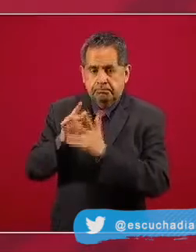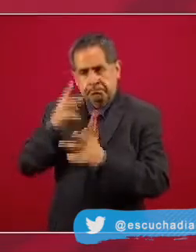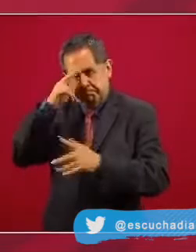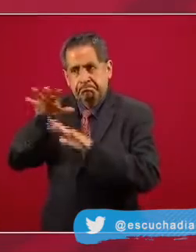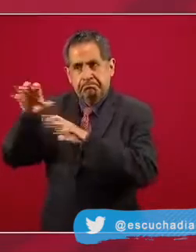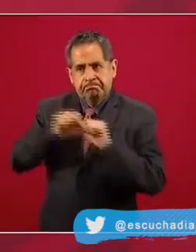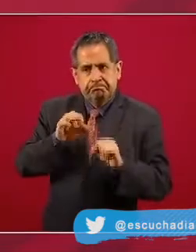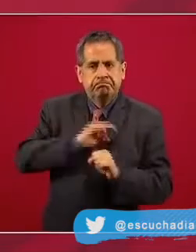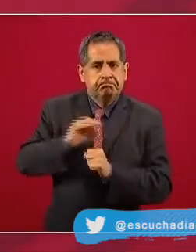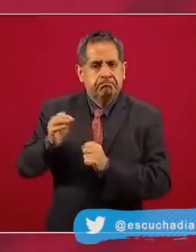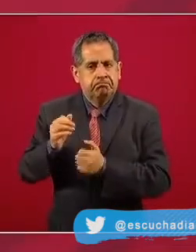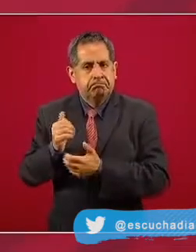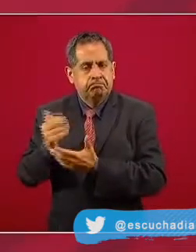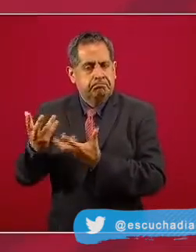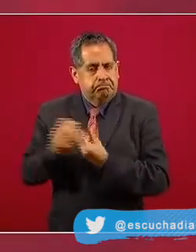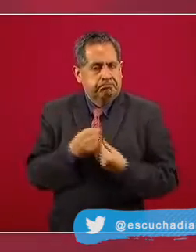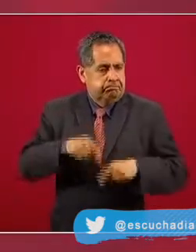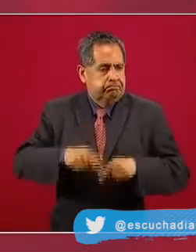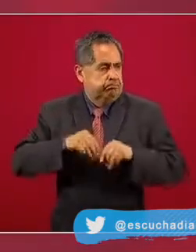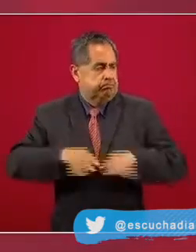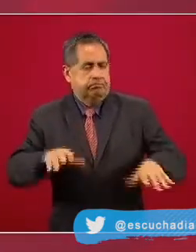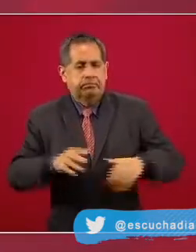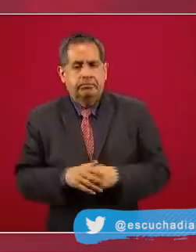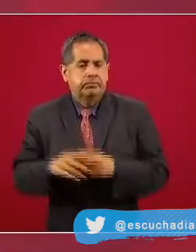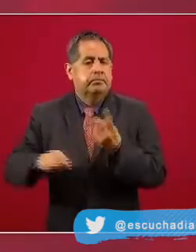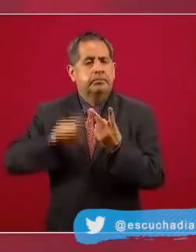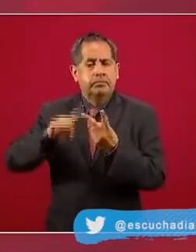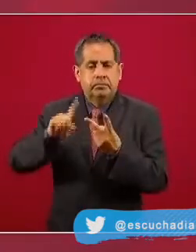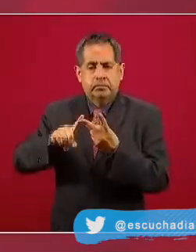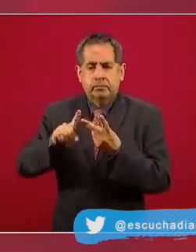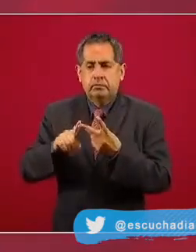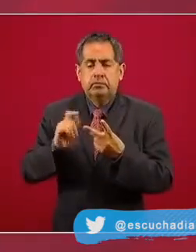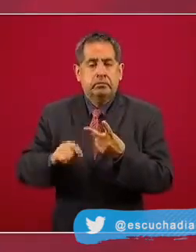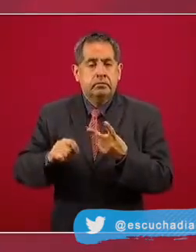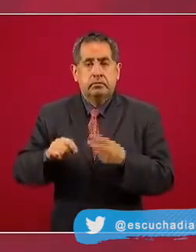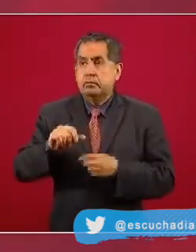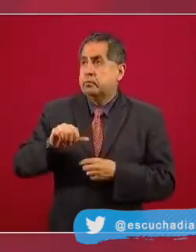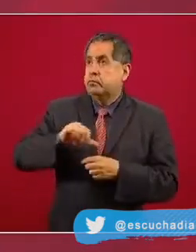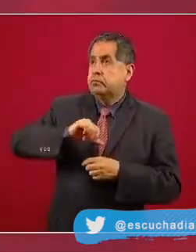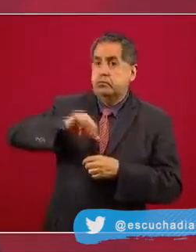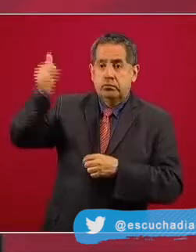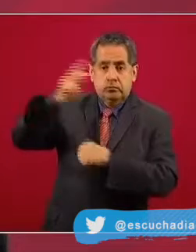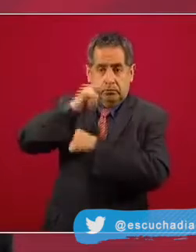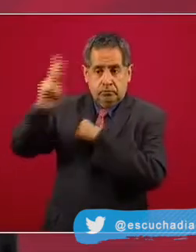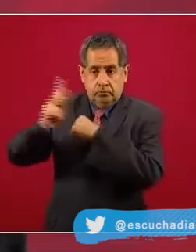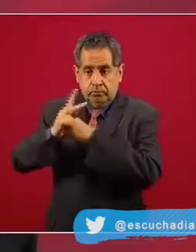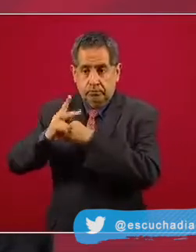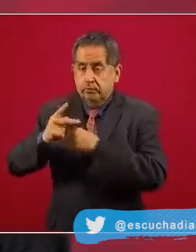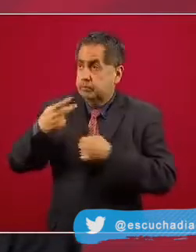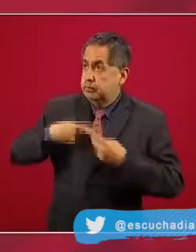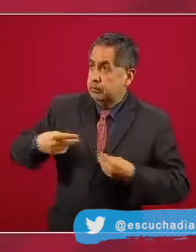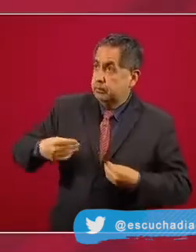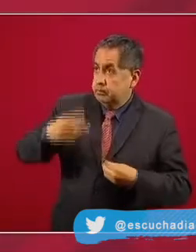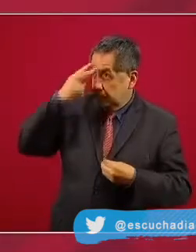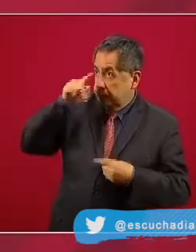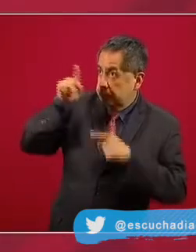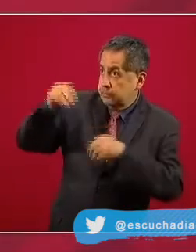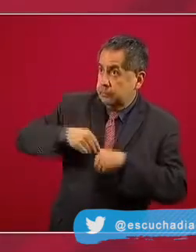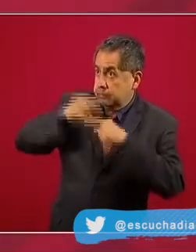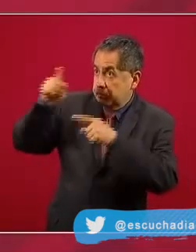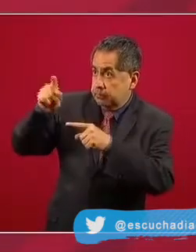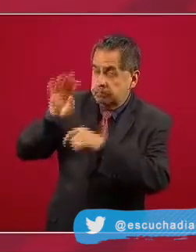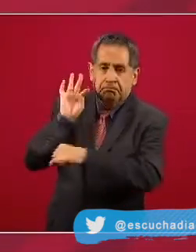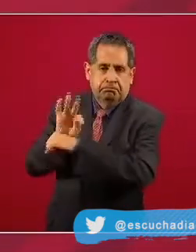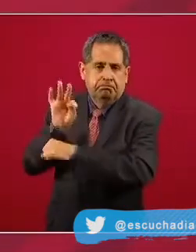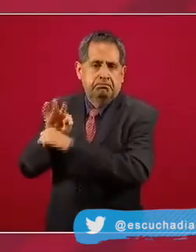el mundo. Al tema de la vacuna, el presidente informa que el país tiene los fondos suficientes para comprar la vacuna. Existe actualmente una reserva de